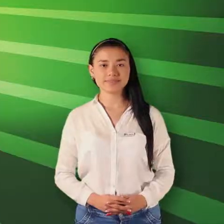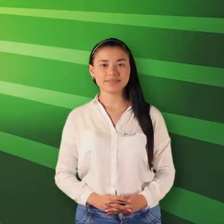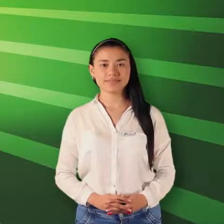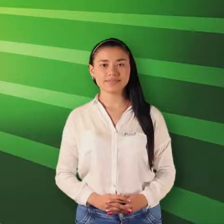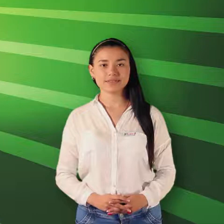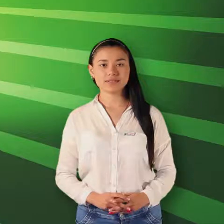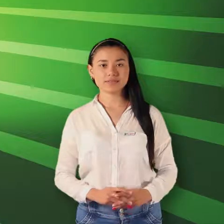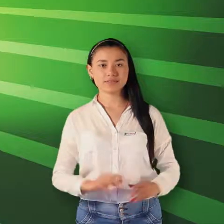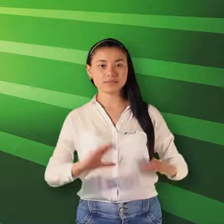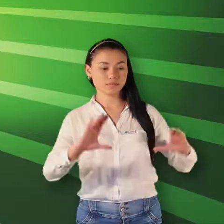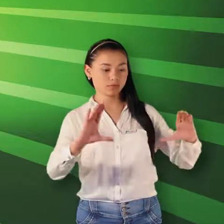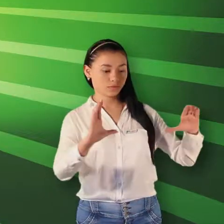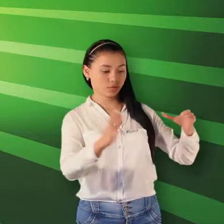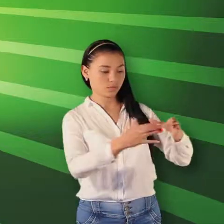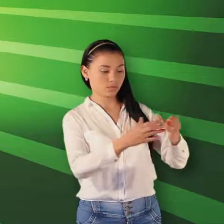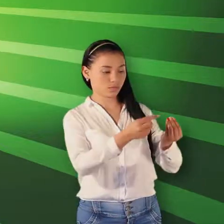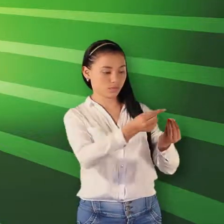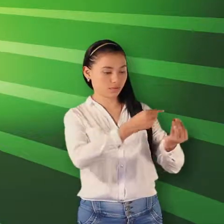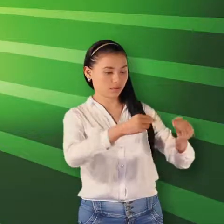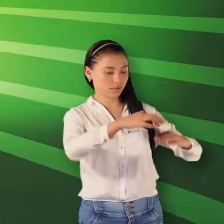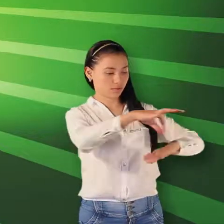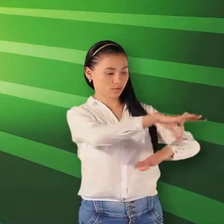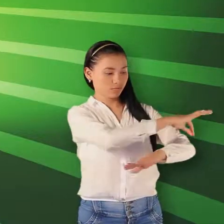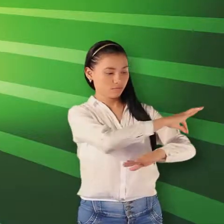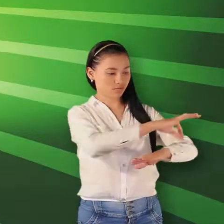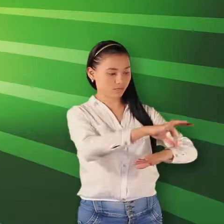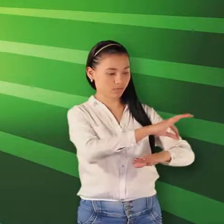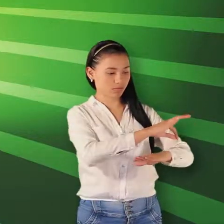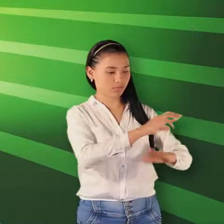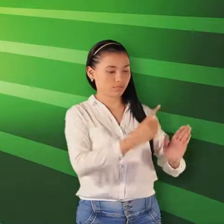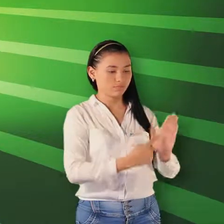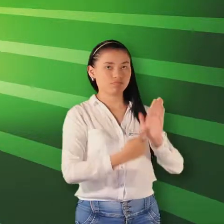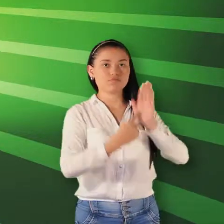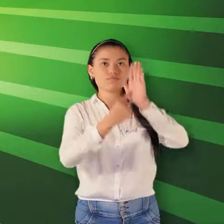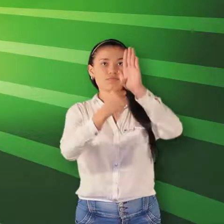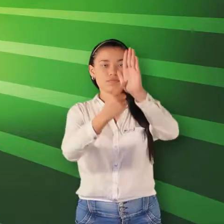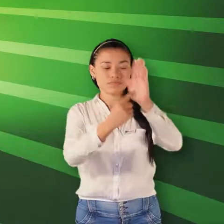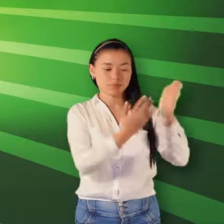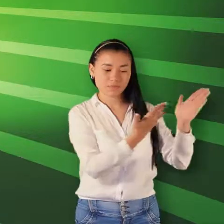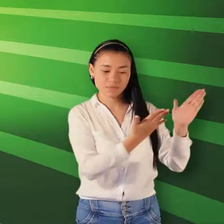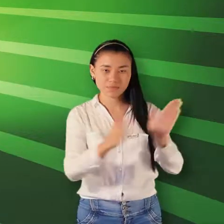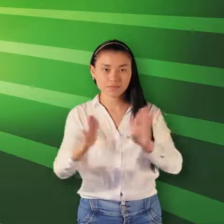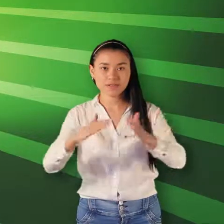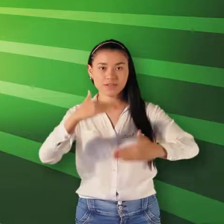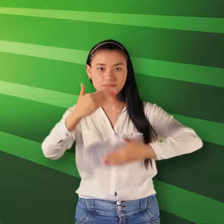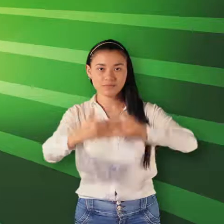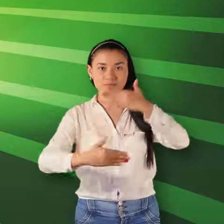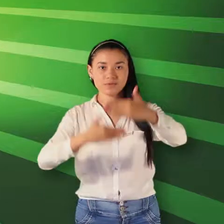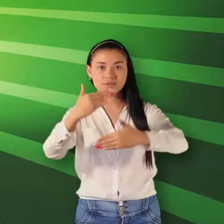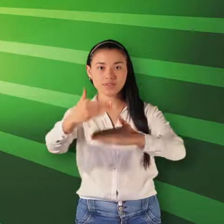Bajo este contexto, diseñamos la arquitectura del presente Plan de Desarrollo Económico y Social